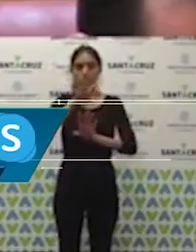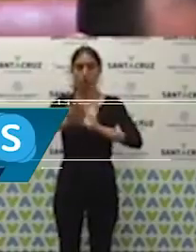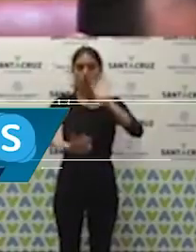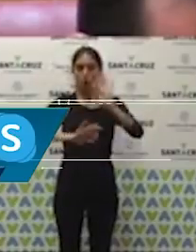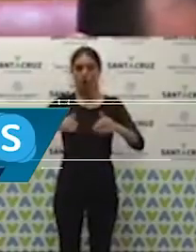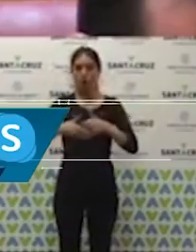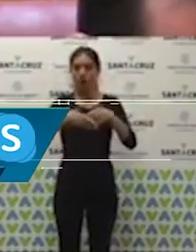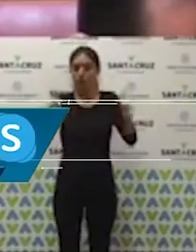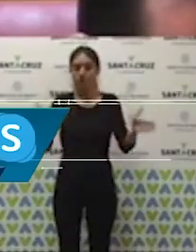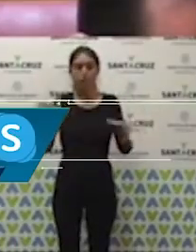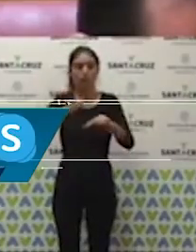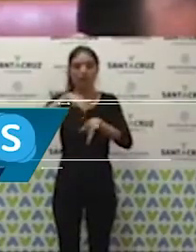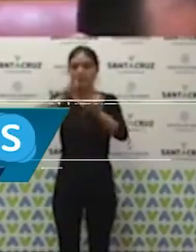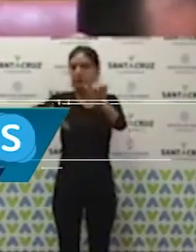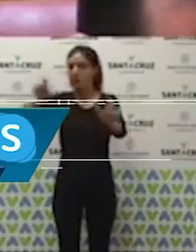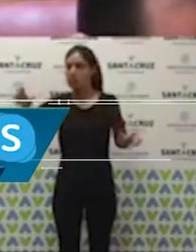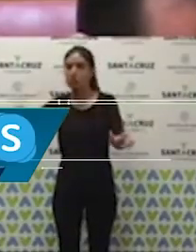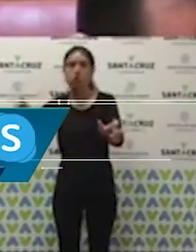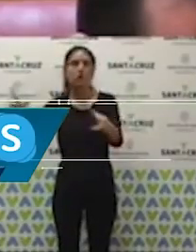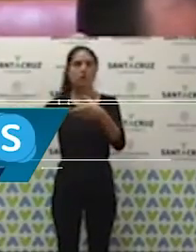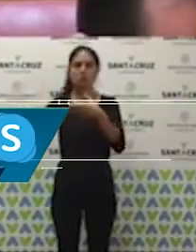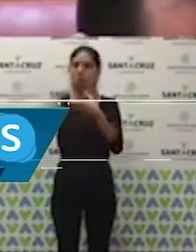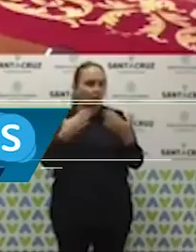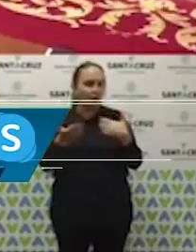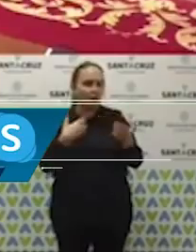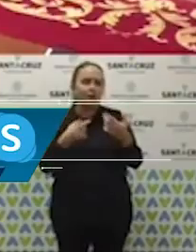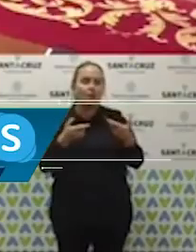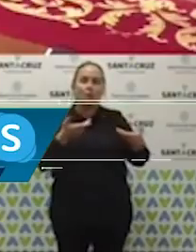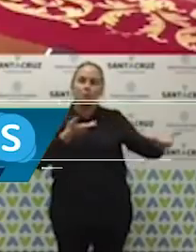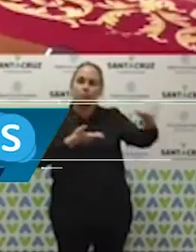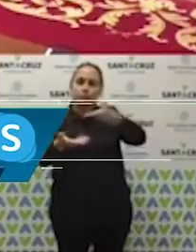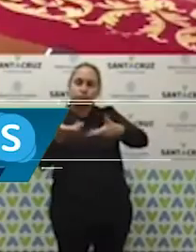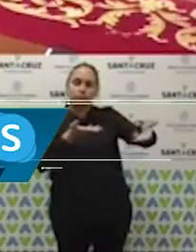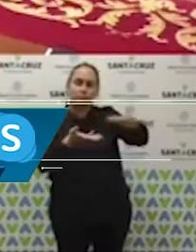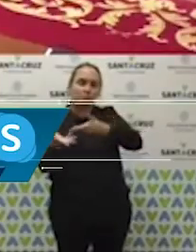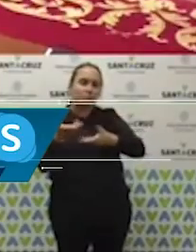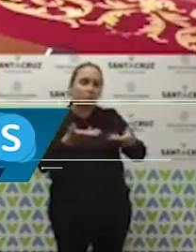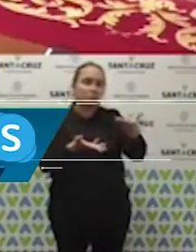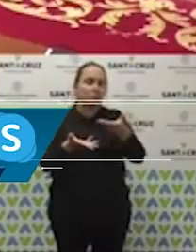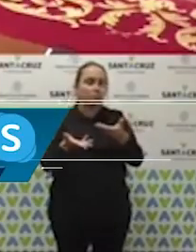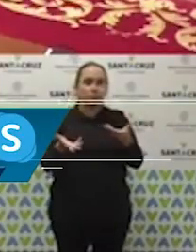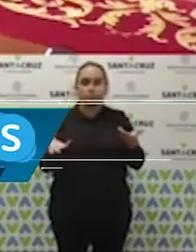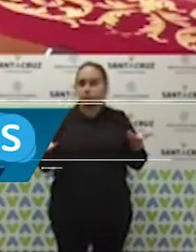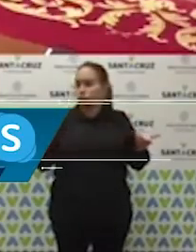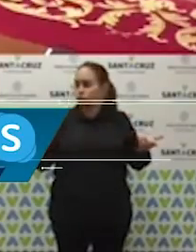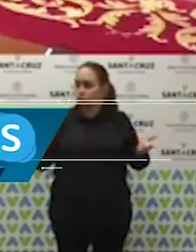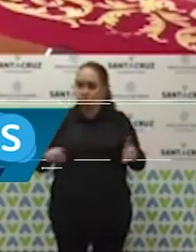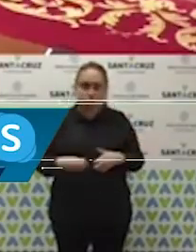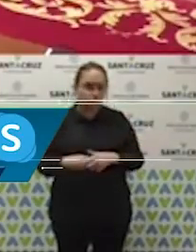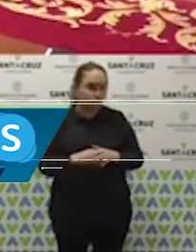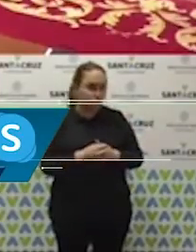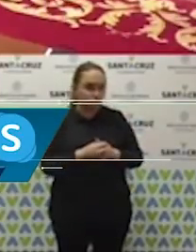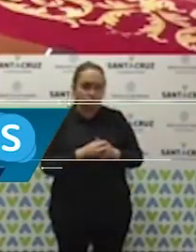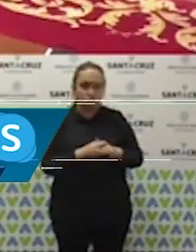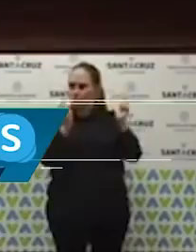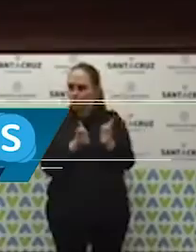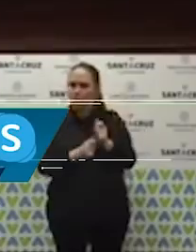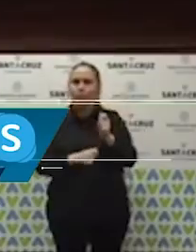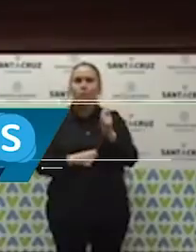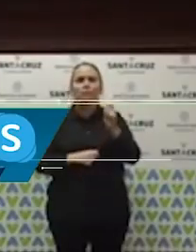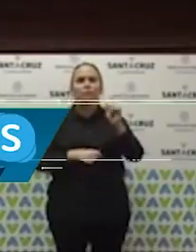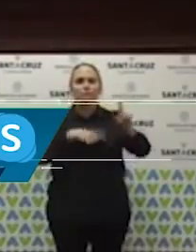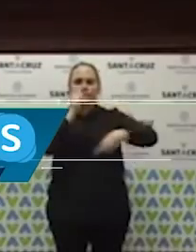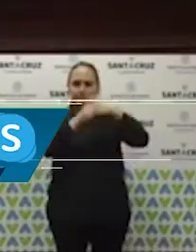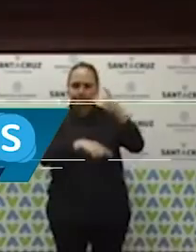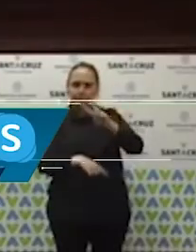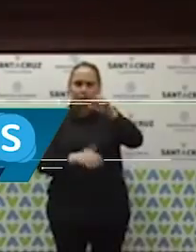más los problemas de Ciudadanos, por ejemplo, Juan Amigó, coordinador, abandona el partido con muchísimos afiliados, un partido que no tiene,